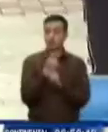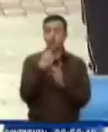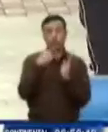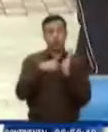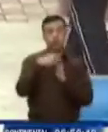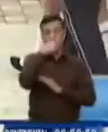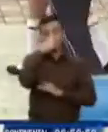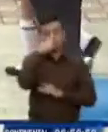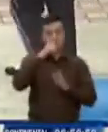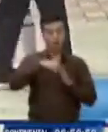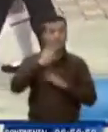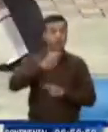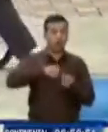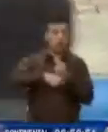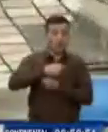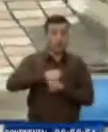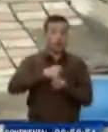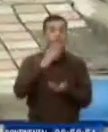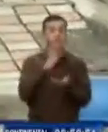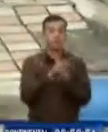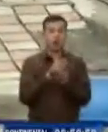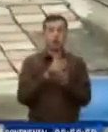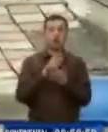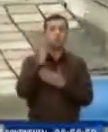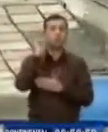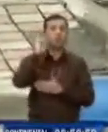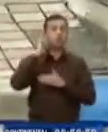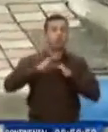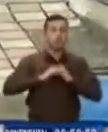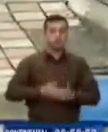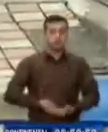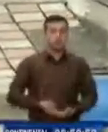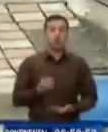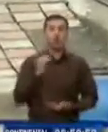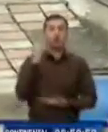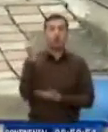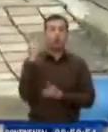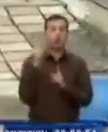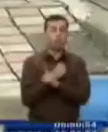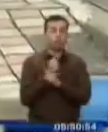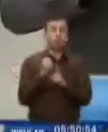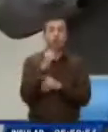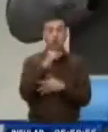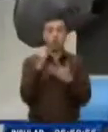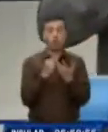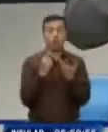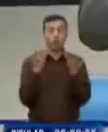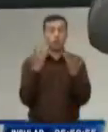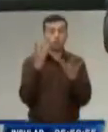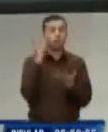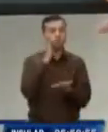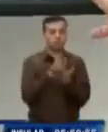sustancias ilícitas, el embarazo adolescente, la violencia entre los jóvenes y el impacto de amenazas naturales. Vanessa Hervás, Ecuador TV.